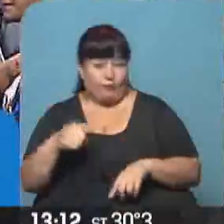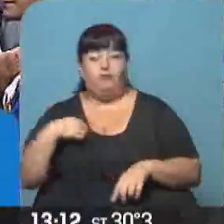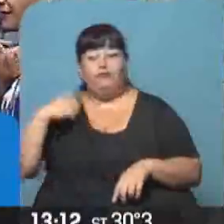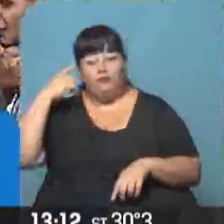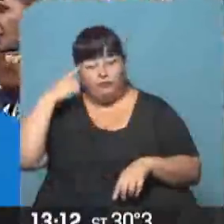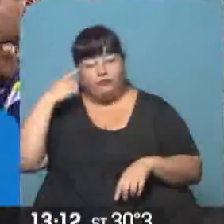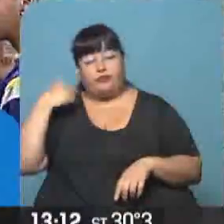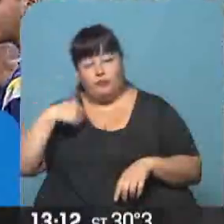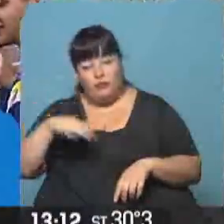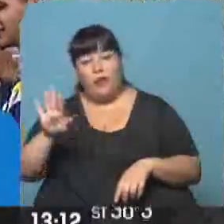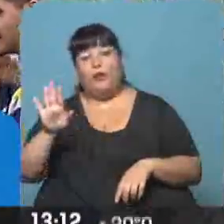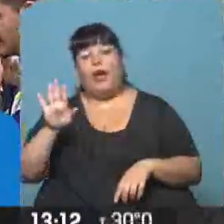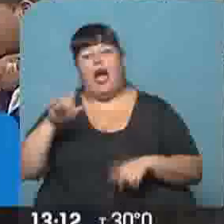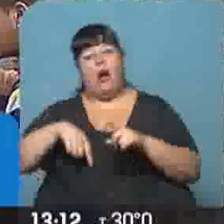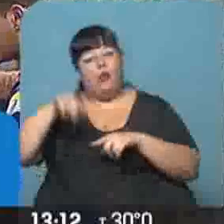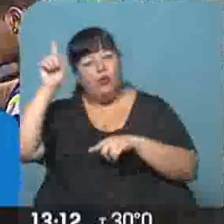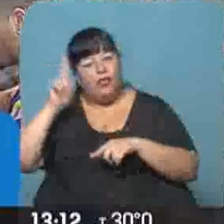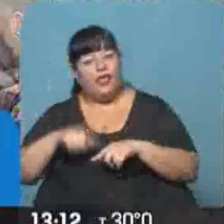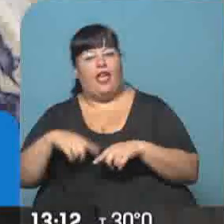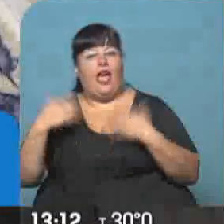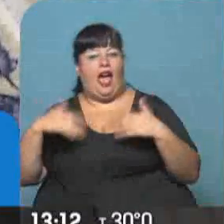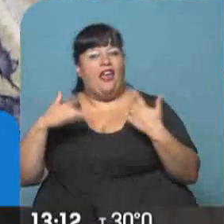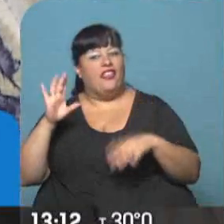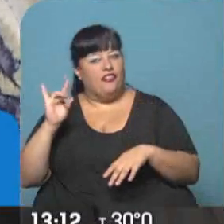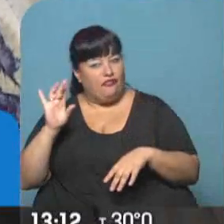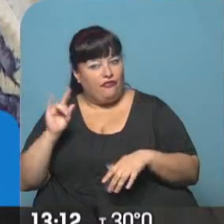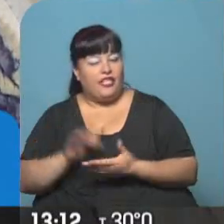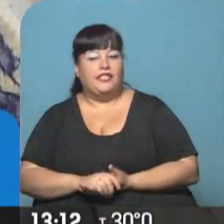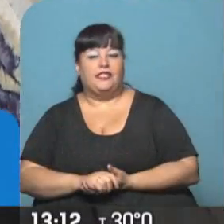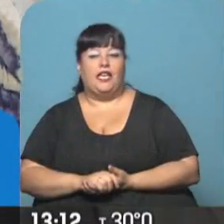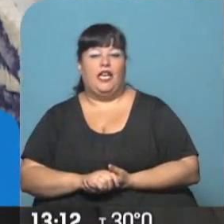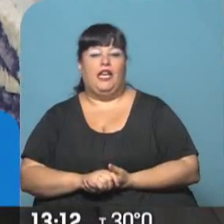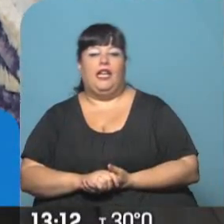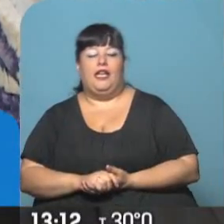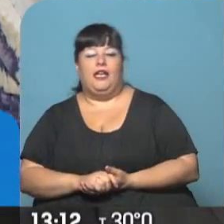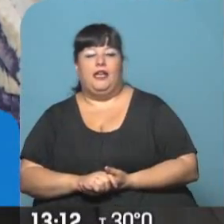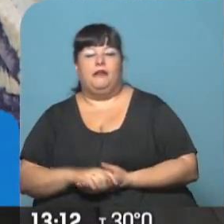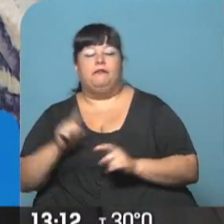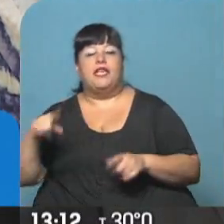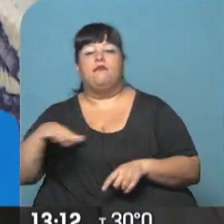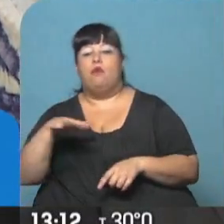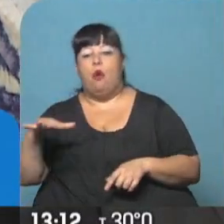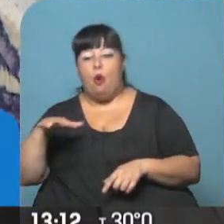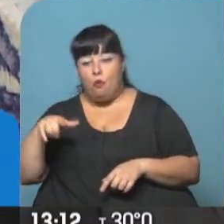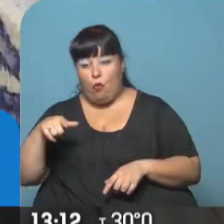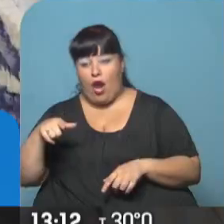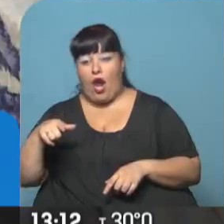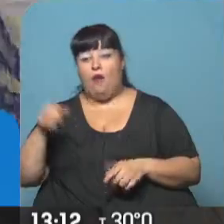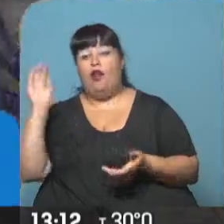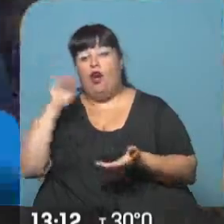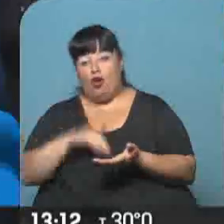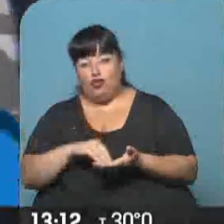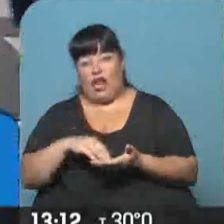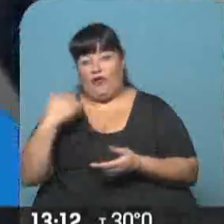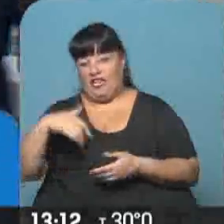vamos a tener una jornada difícil en la que el pueblo va a salir una vez más